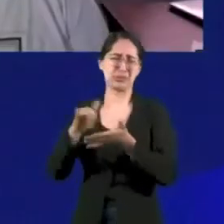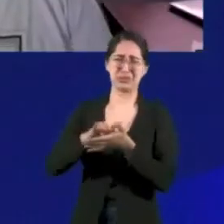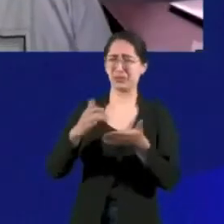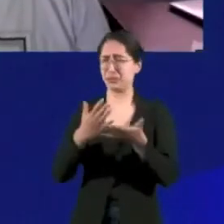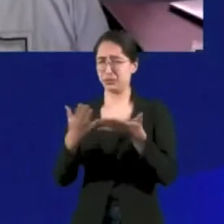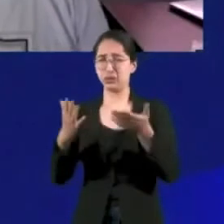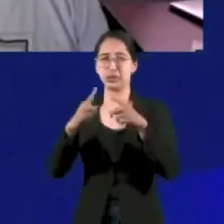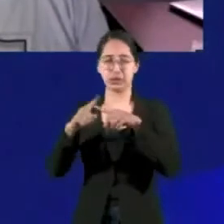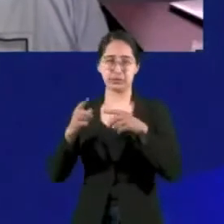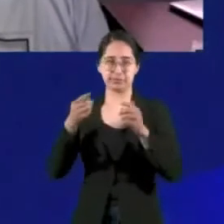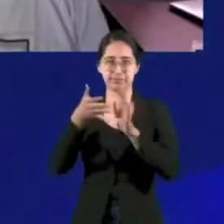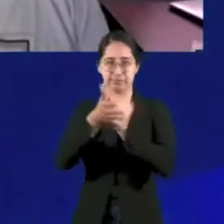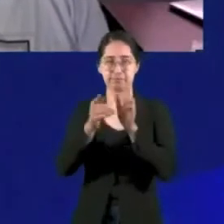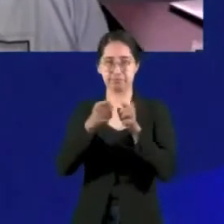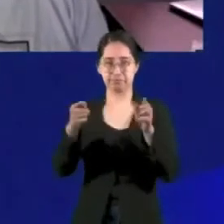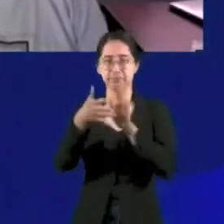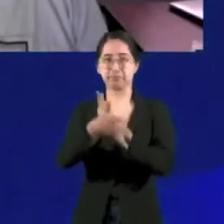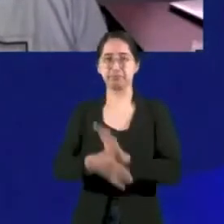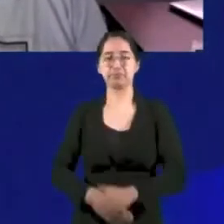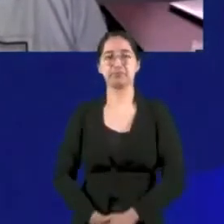Bien.